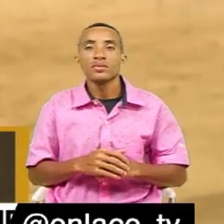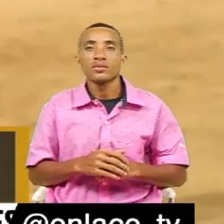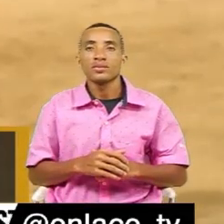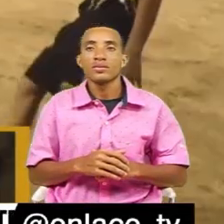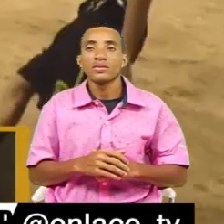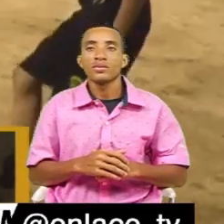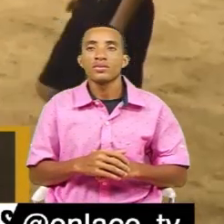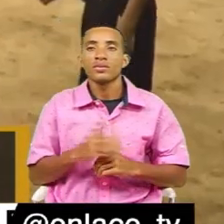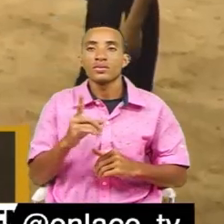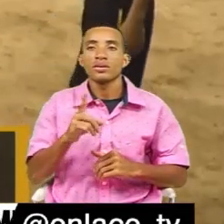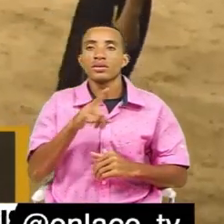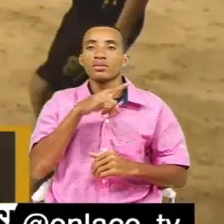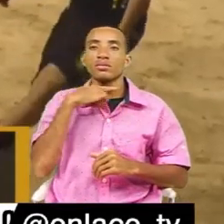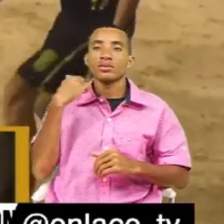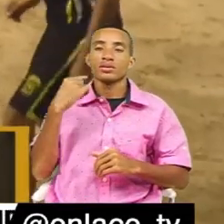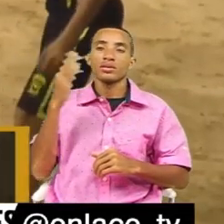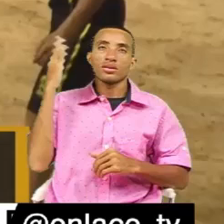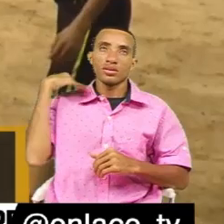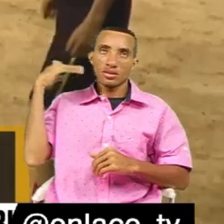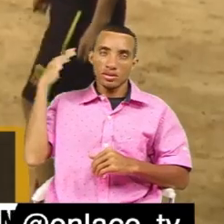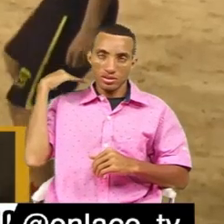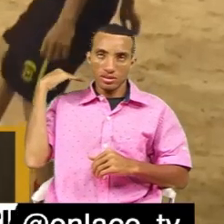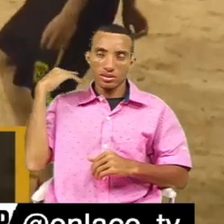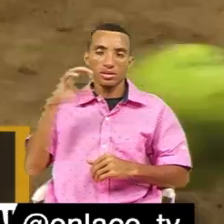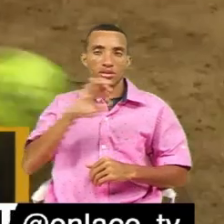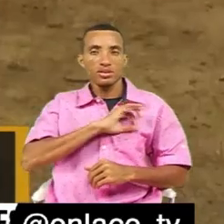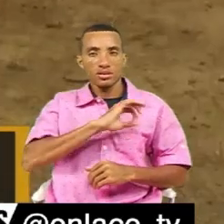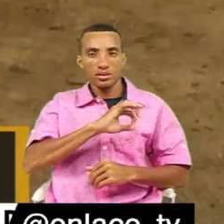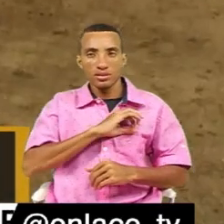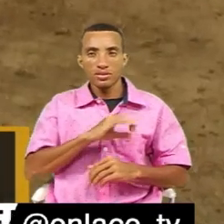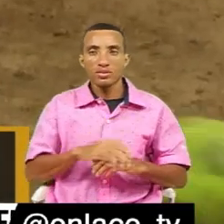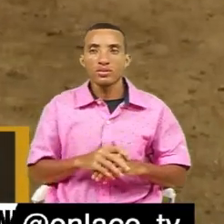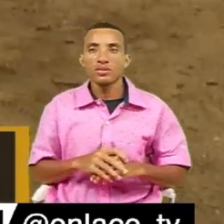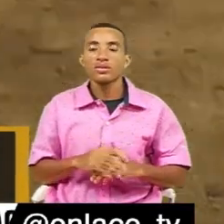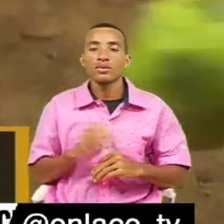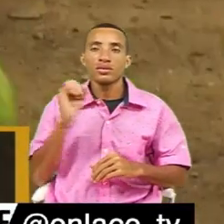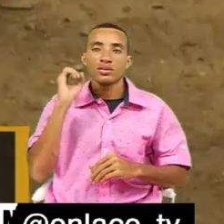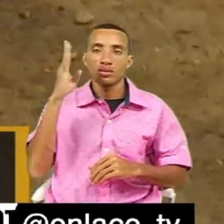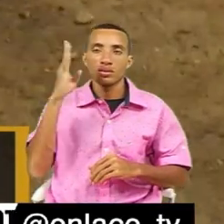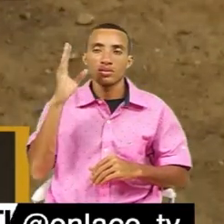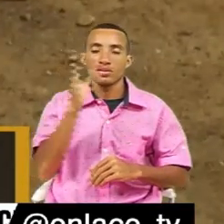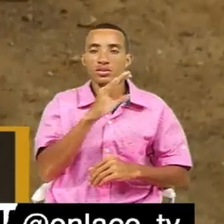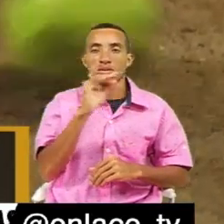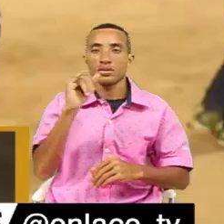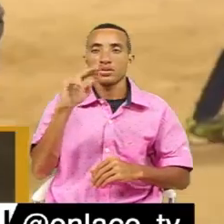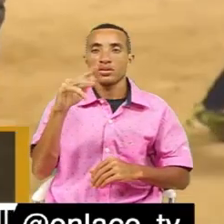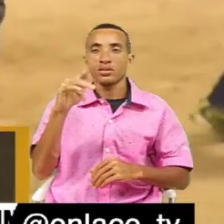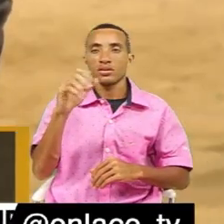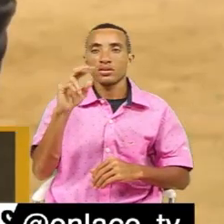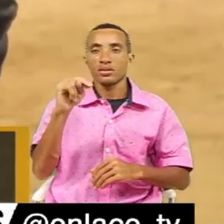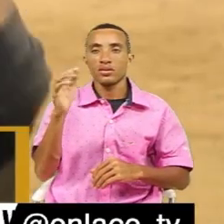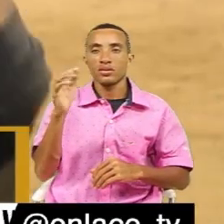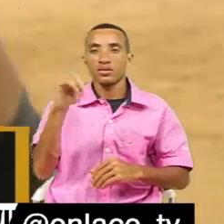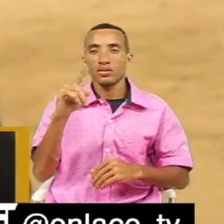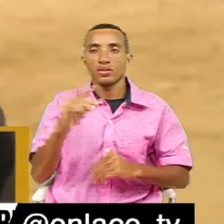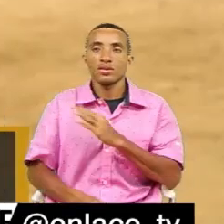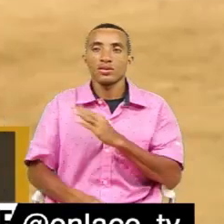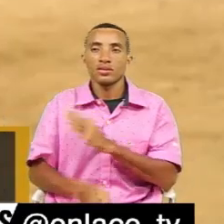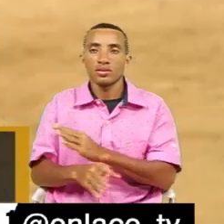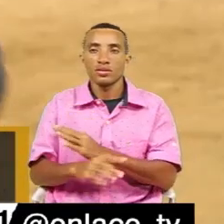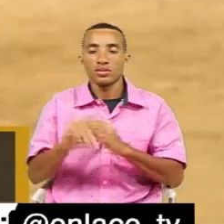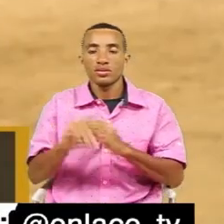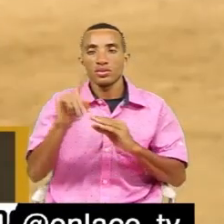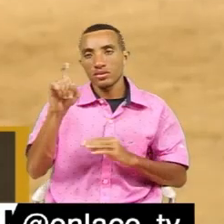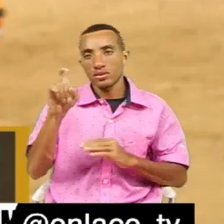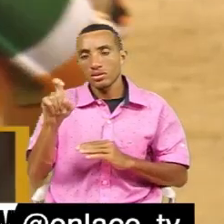una derrota en el partido pasado con el Club Infantas, perdimos 6-1.